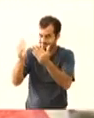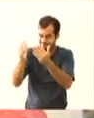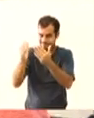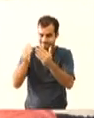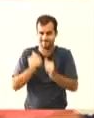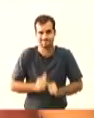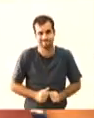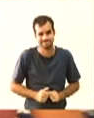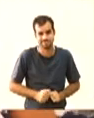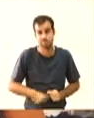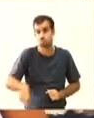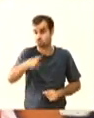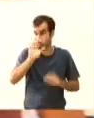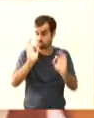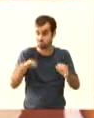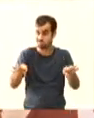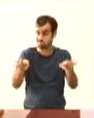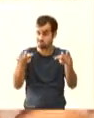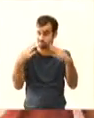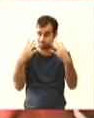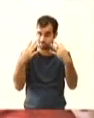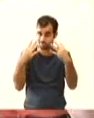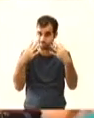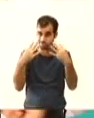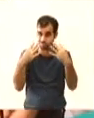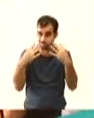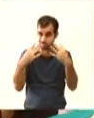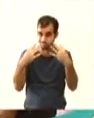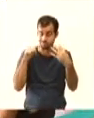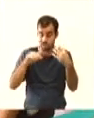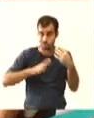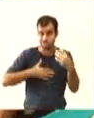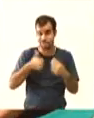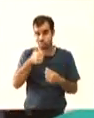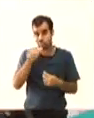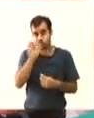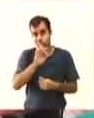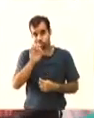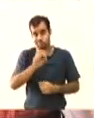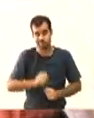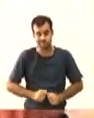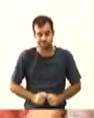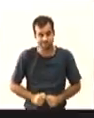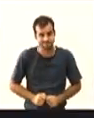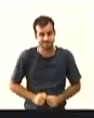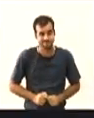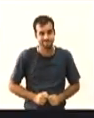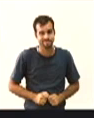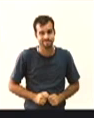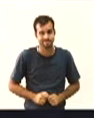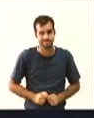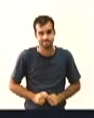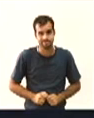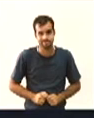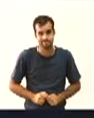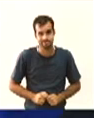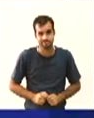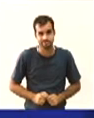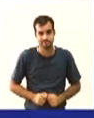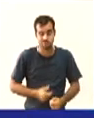Dani, por acompañarnos. Y ustedes sigan con nosotros desde el Banco de Sangre Municipal de 10 de Octubre en Jóvenes por la Vida. Donar